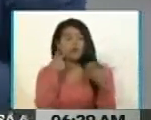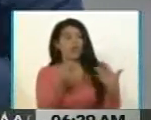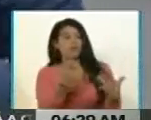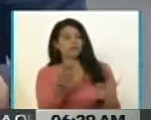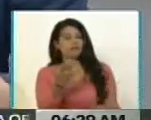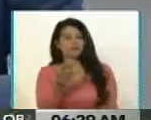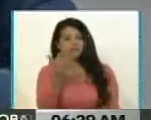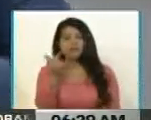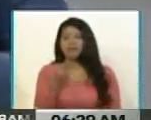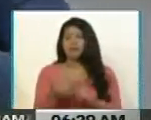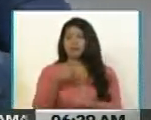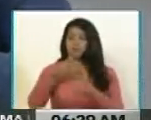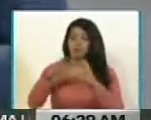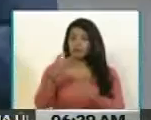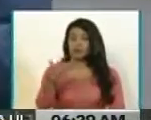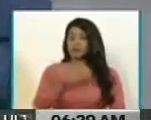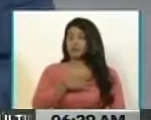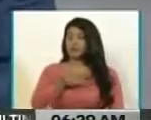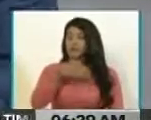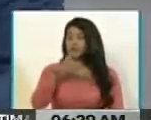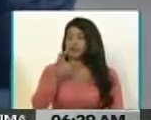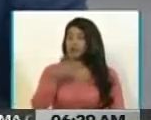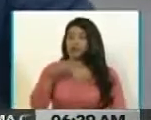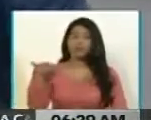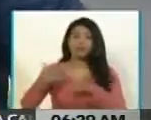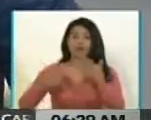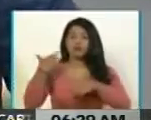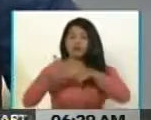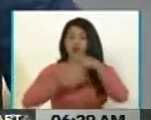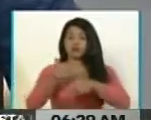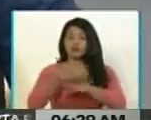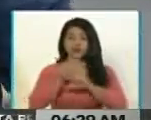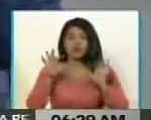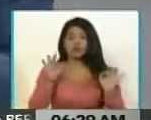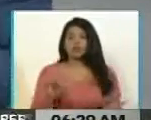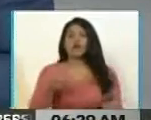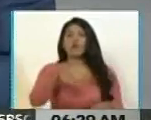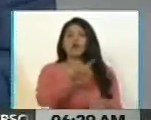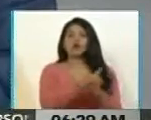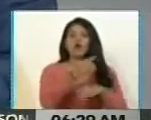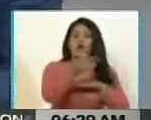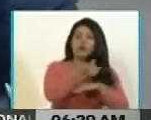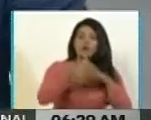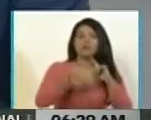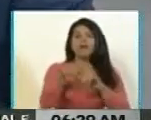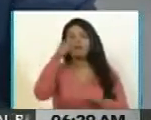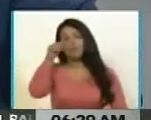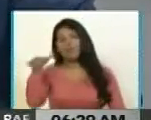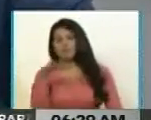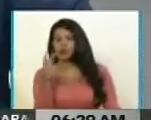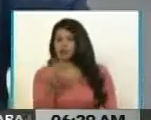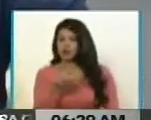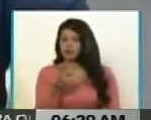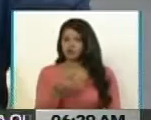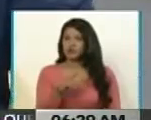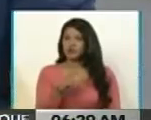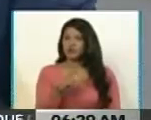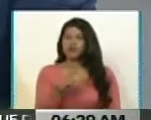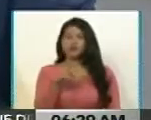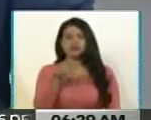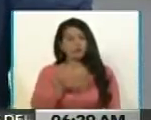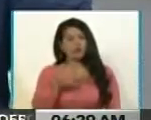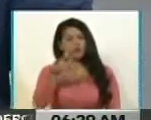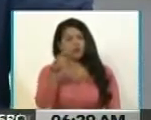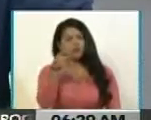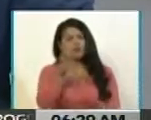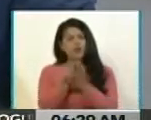discurso comunicacional de todo el proceso revolucionario, que no es nada más el gobierno, sino que es el pueblo y el gobierno. Y quería que tú hicieras un